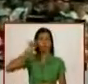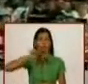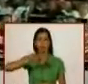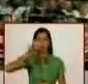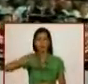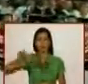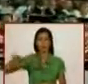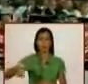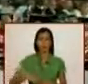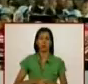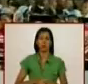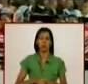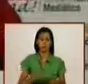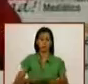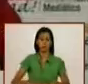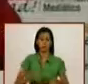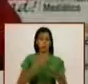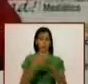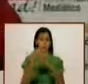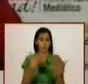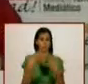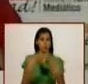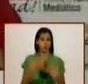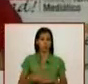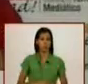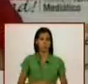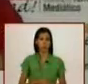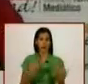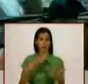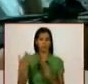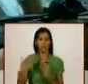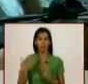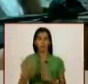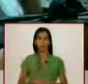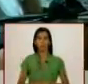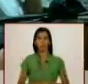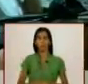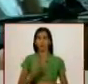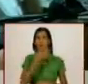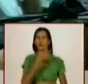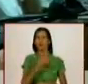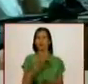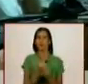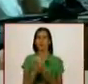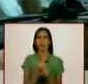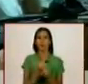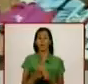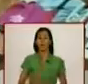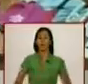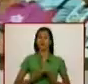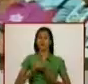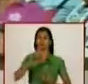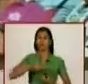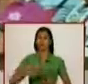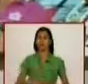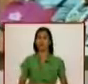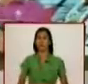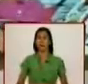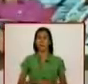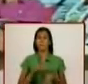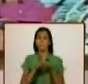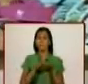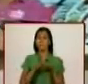personas con las cuales en sus espacios ustedes se interrelacionan. Para facilitar el trabajo de estos voluntarios, el MINSI